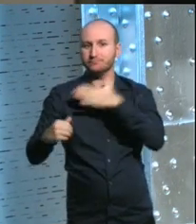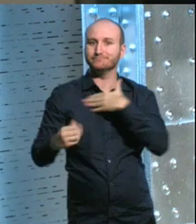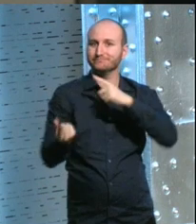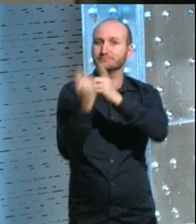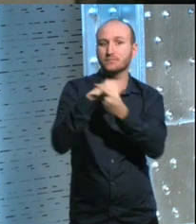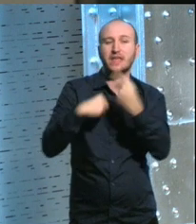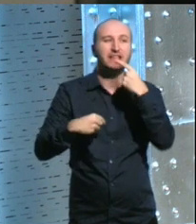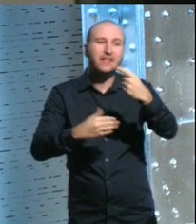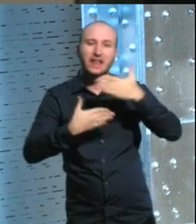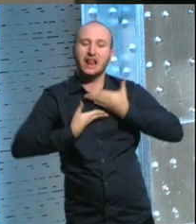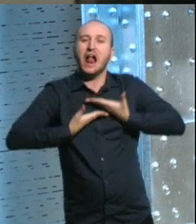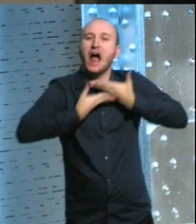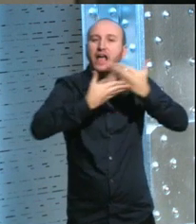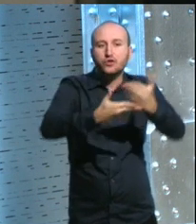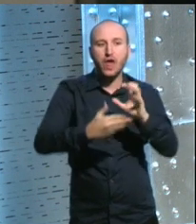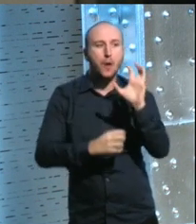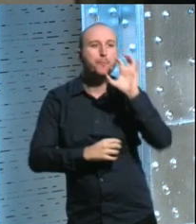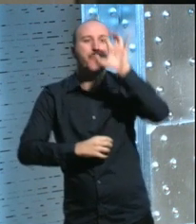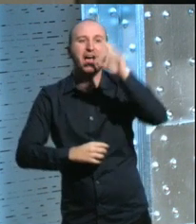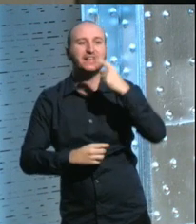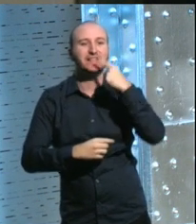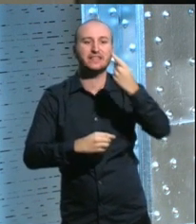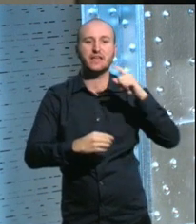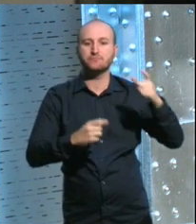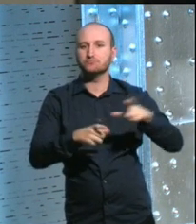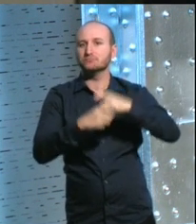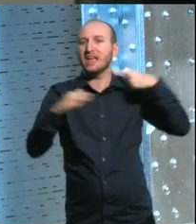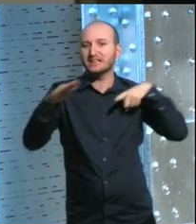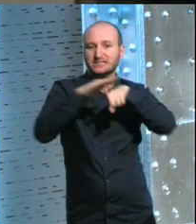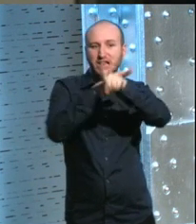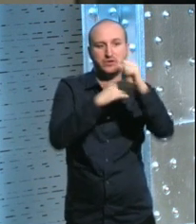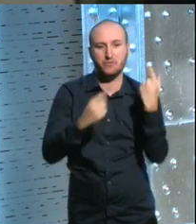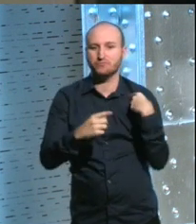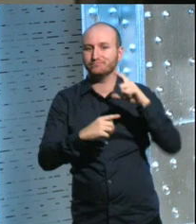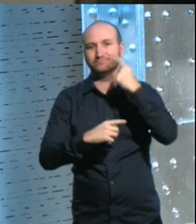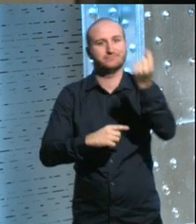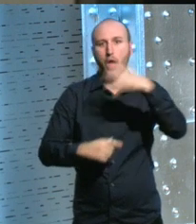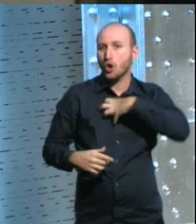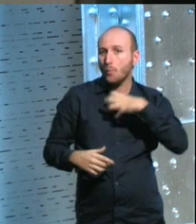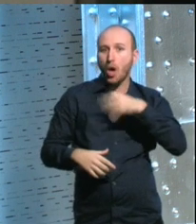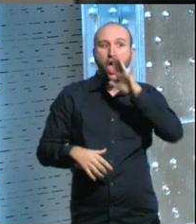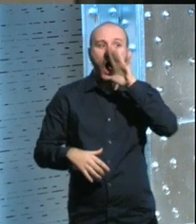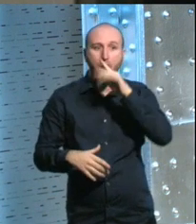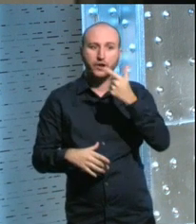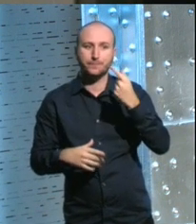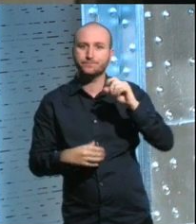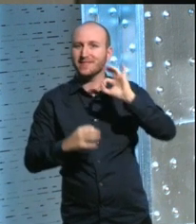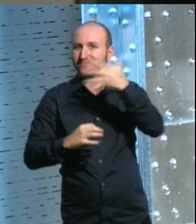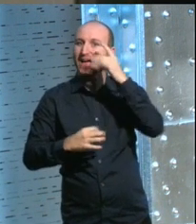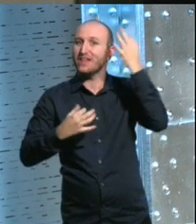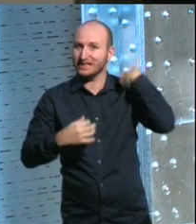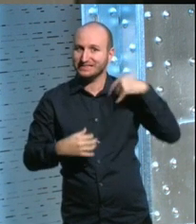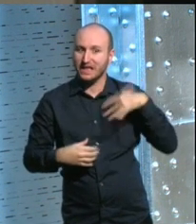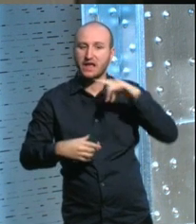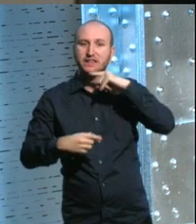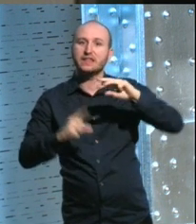ayuda nunca ha permitido a ningún país salir del subdesarrollo, y entonces ha creado un portal que se